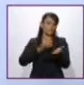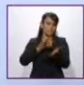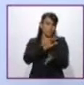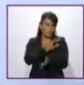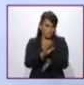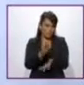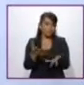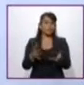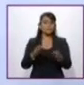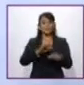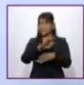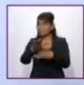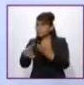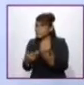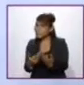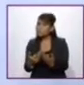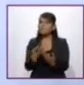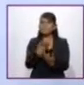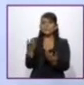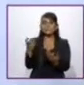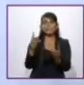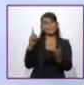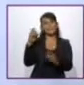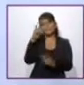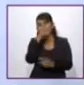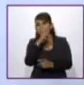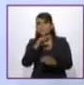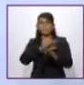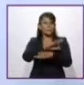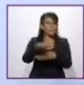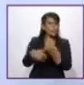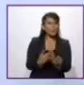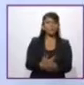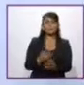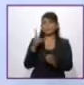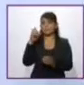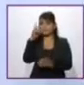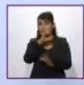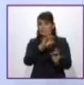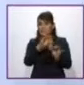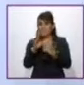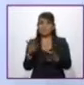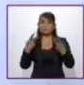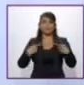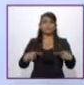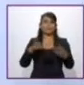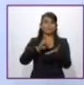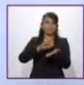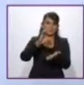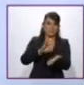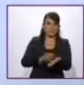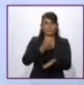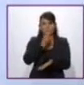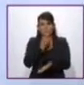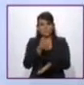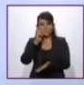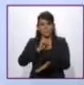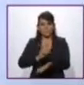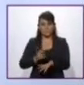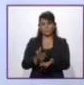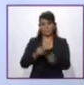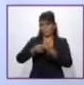tema todos son vulnerables, mujeres, hombres, niños, discapacitados, todos. Así es que